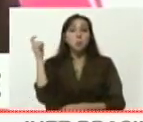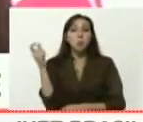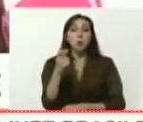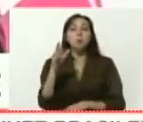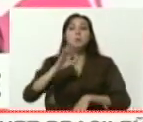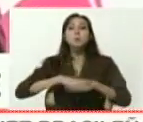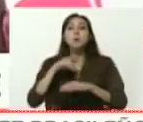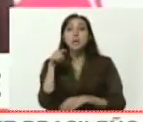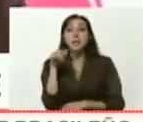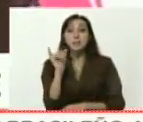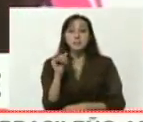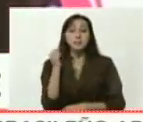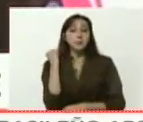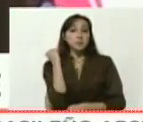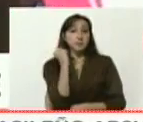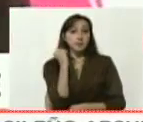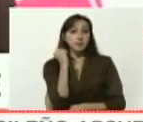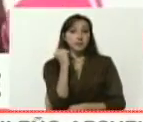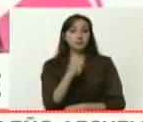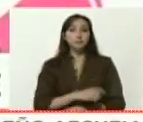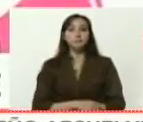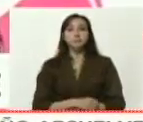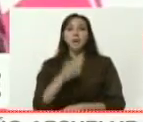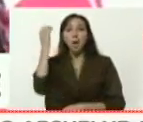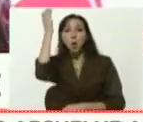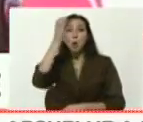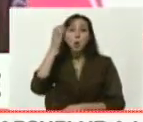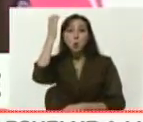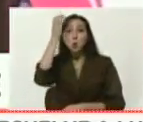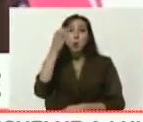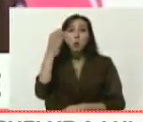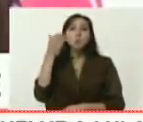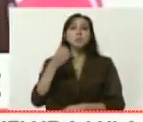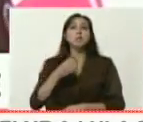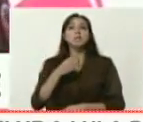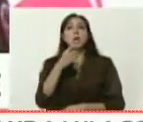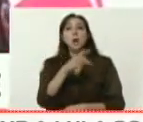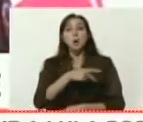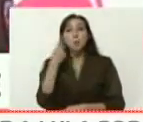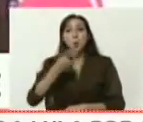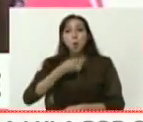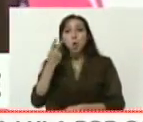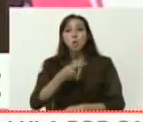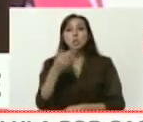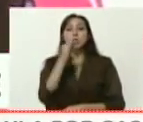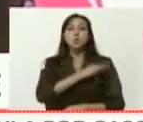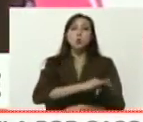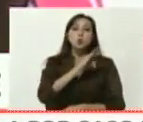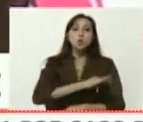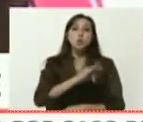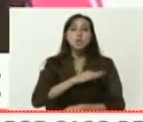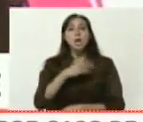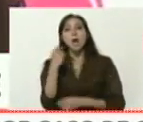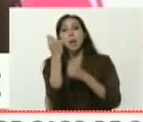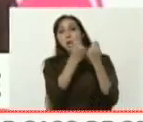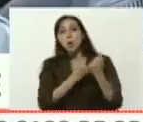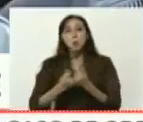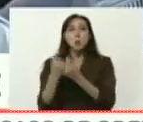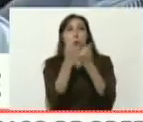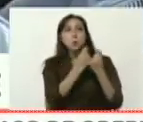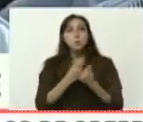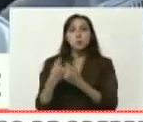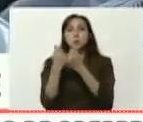asesinato desató una conciencia de eventos políticos, económicos y sociales que llegaron a su clima